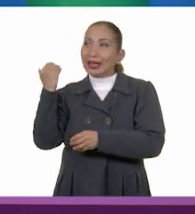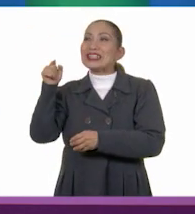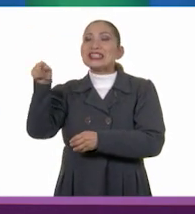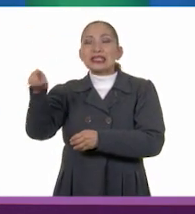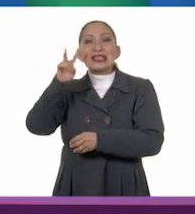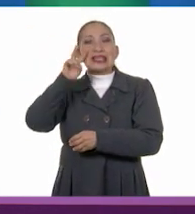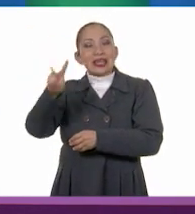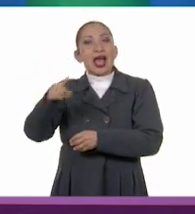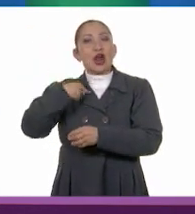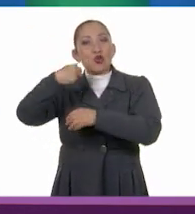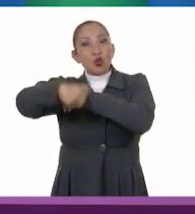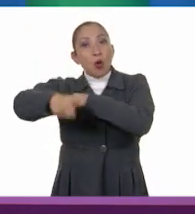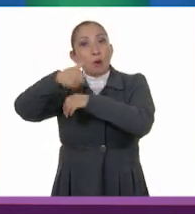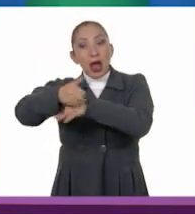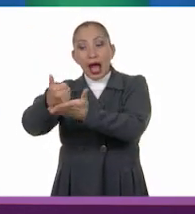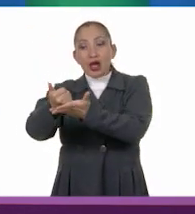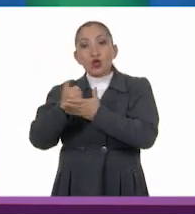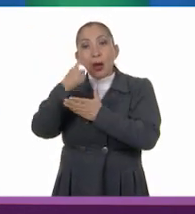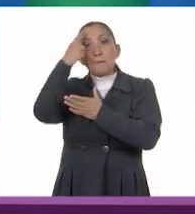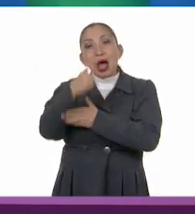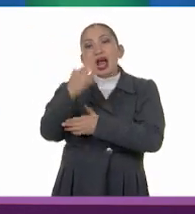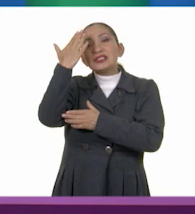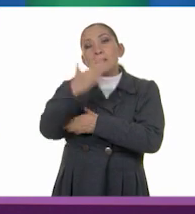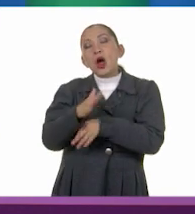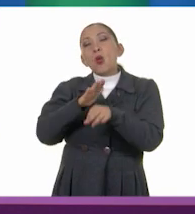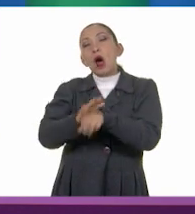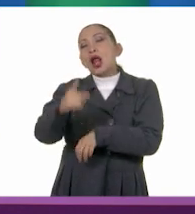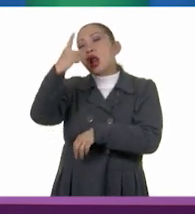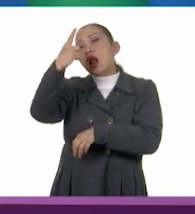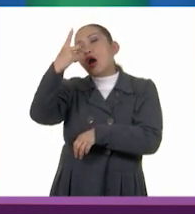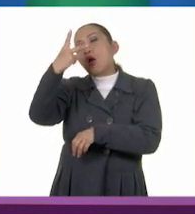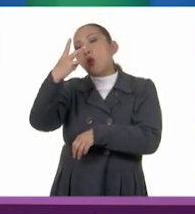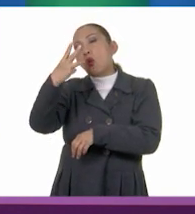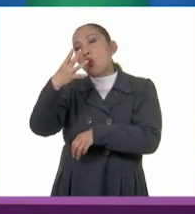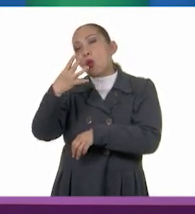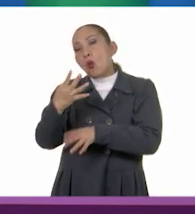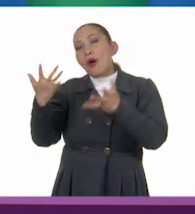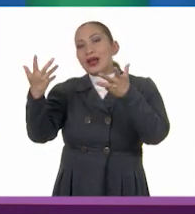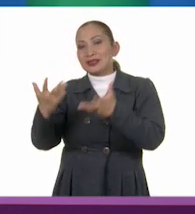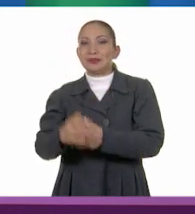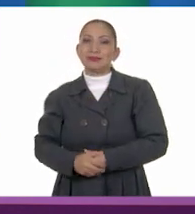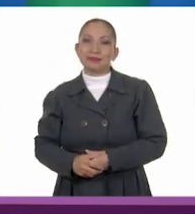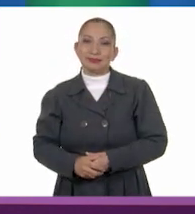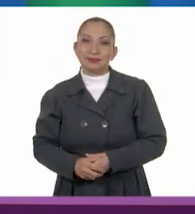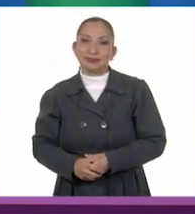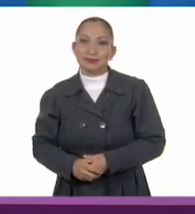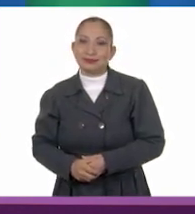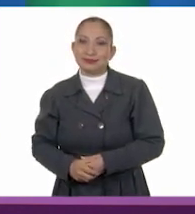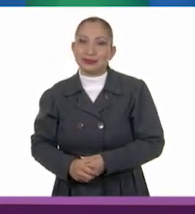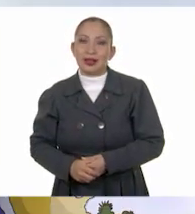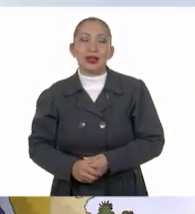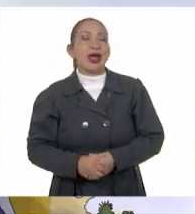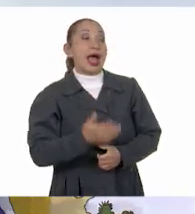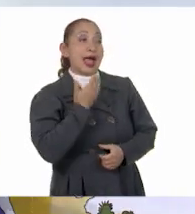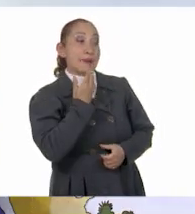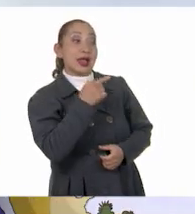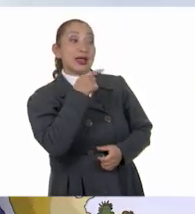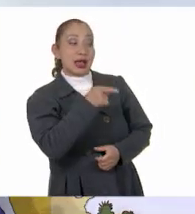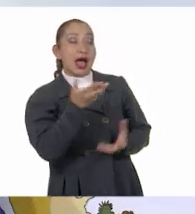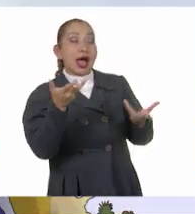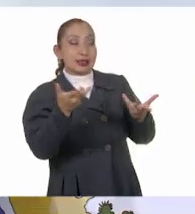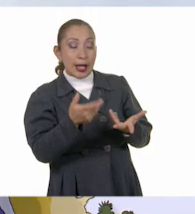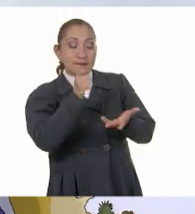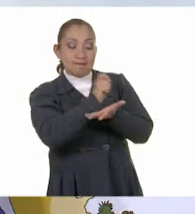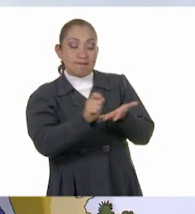Ahí vimos que los números nos sirven para saber cuál paso va primero y cuál paso va después. Ah, bueno, pues entonces